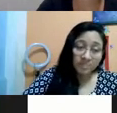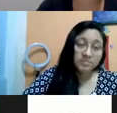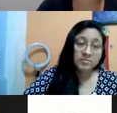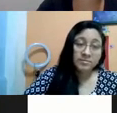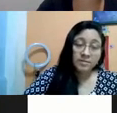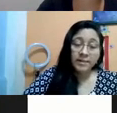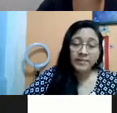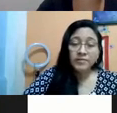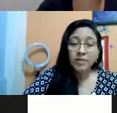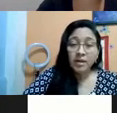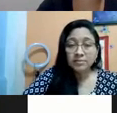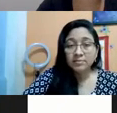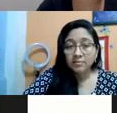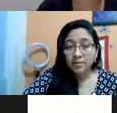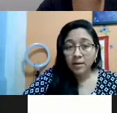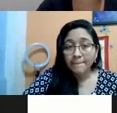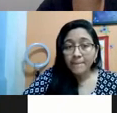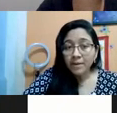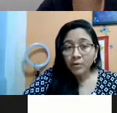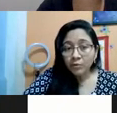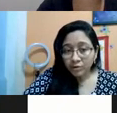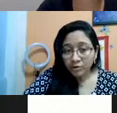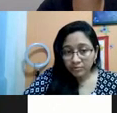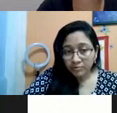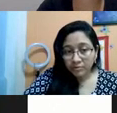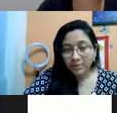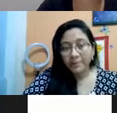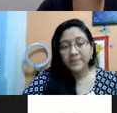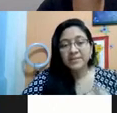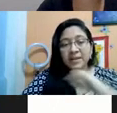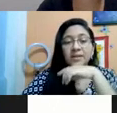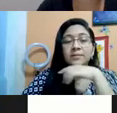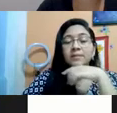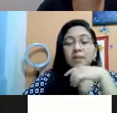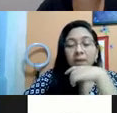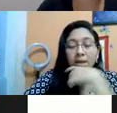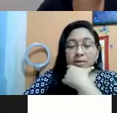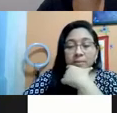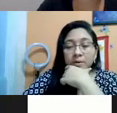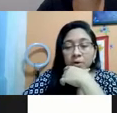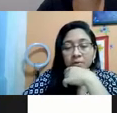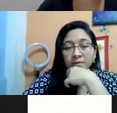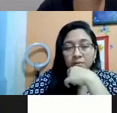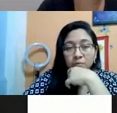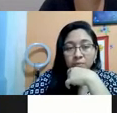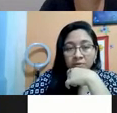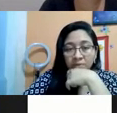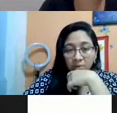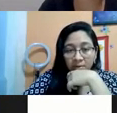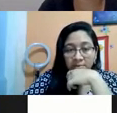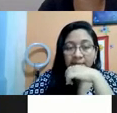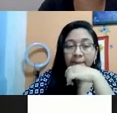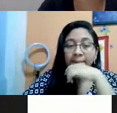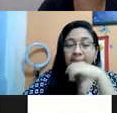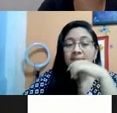a área personal, mis cursos, debe de aparecer aquí. En el nombre corto está su número de